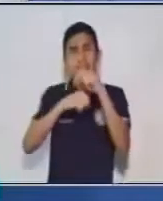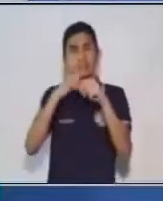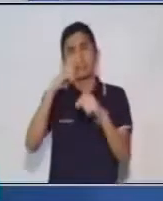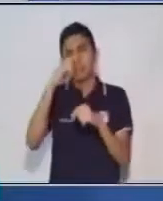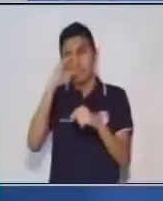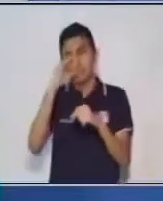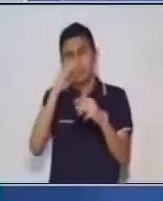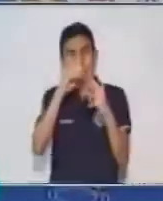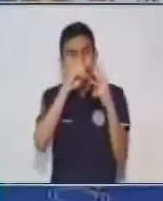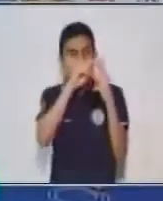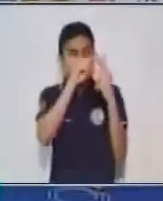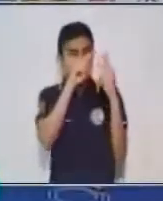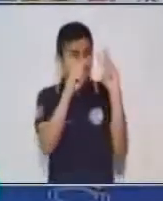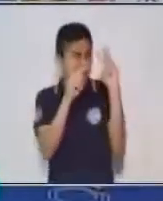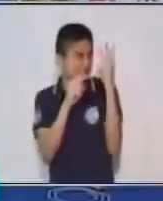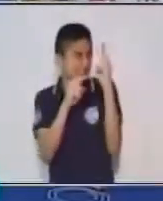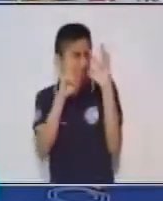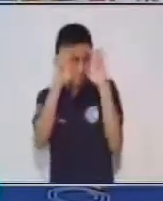singular?